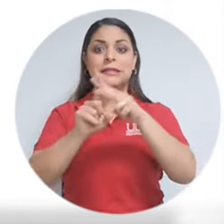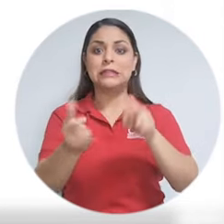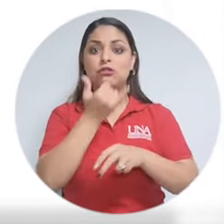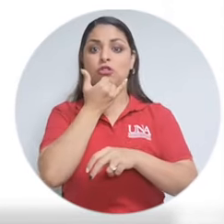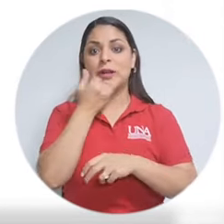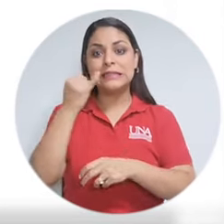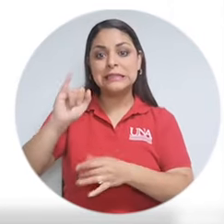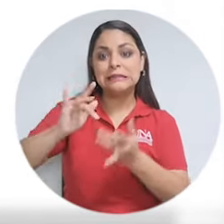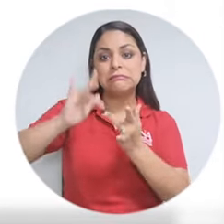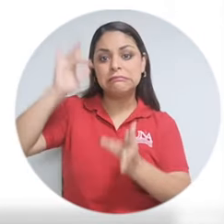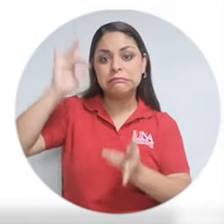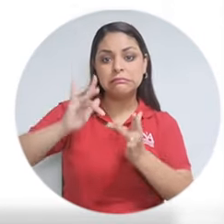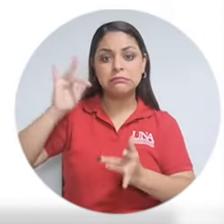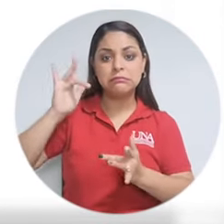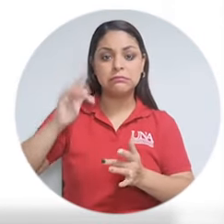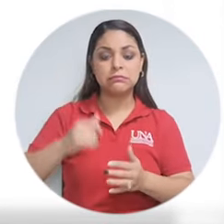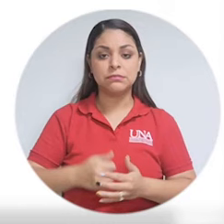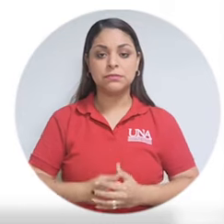vacías.